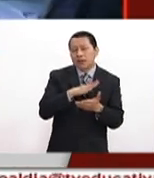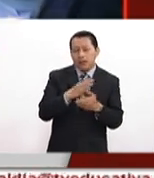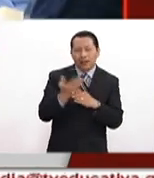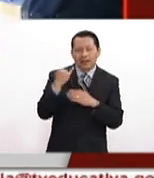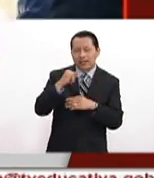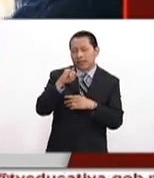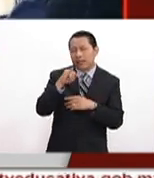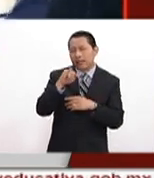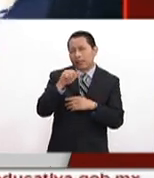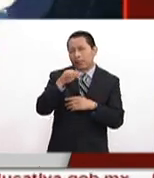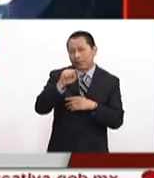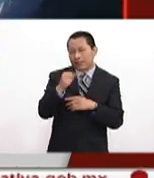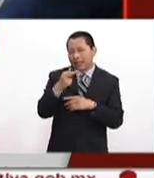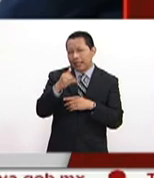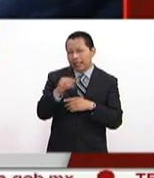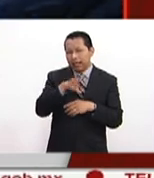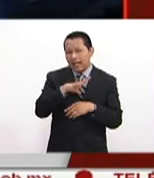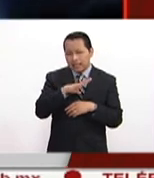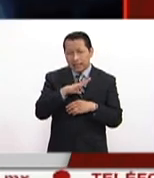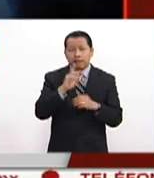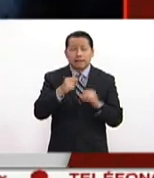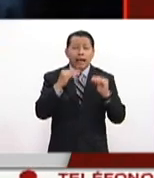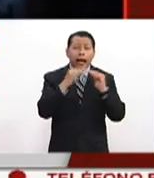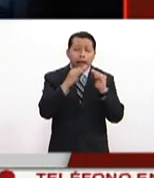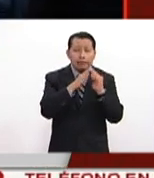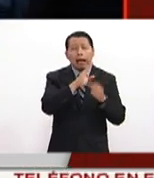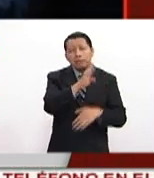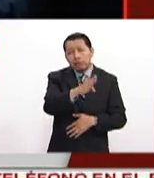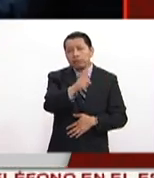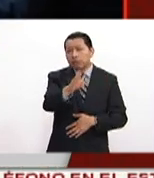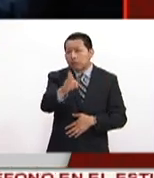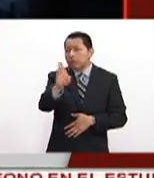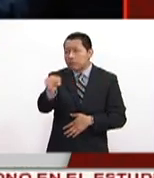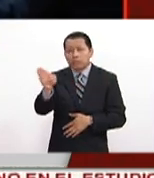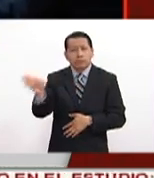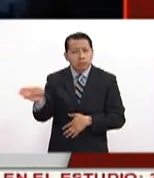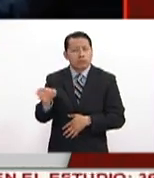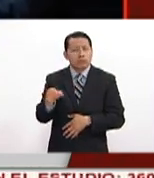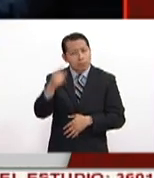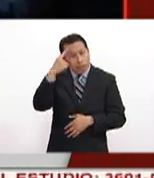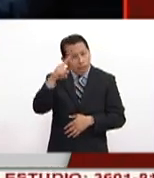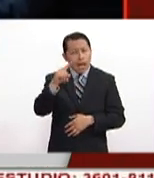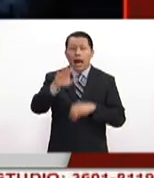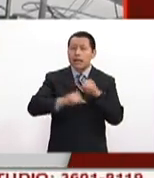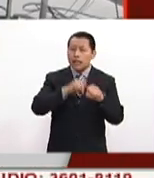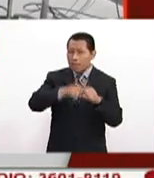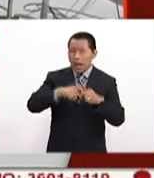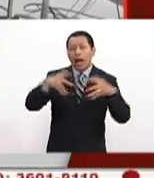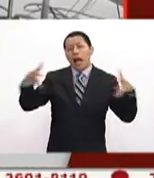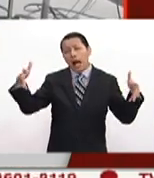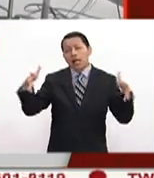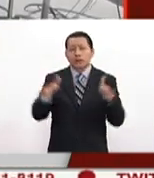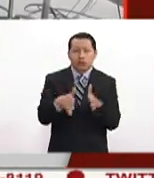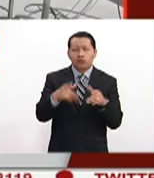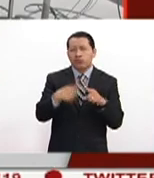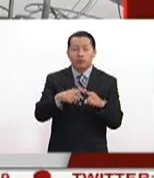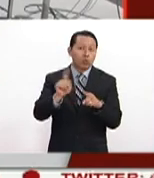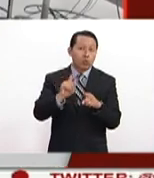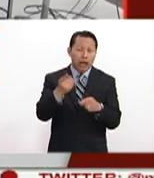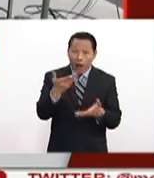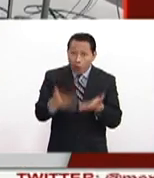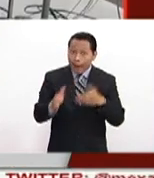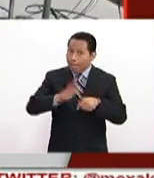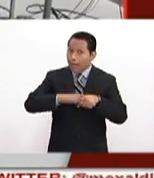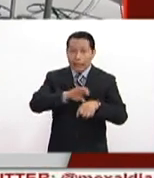Herriot que veíamos en la televisión, que iba de casa en casa él solo atendiendo a todos los animales grandes y pequeños, ¿no? Ya es tan especializado que